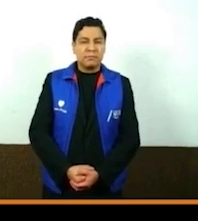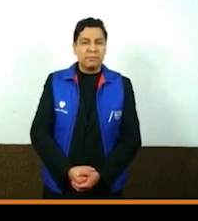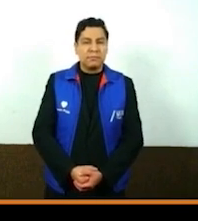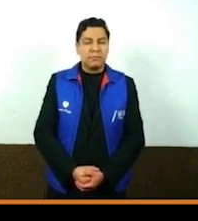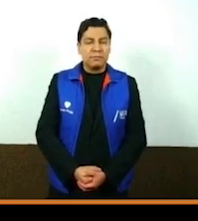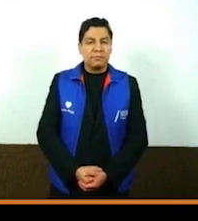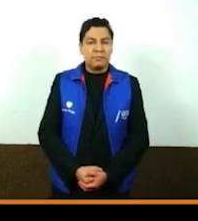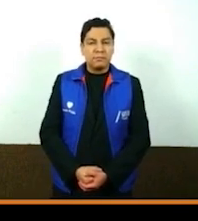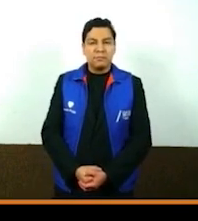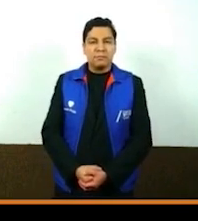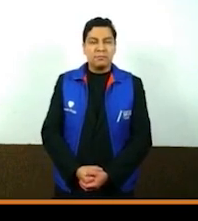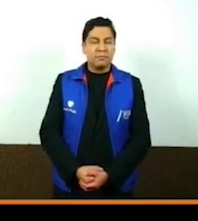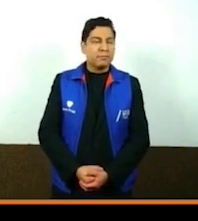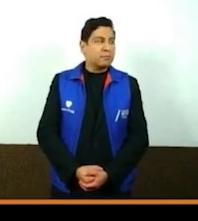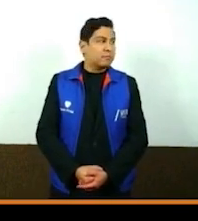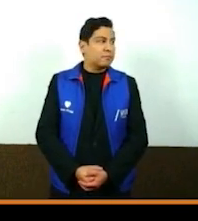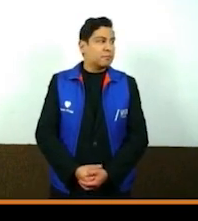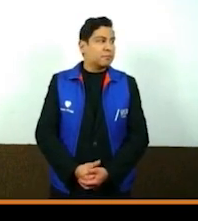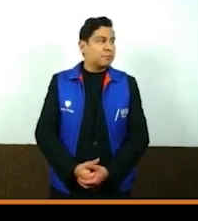¿Qué es eso?